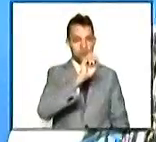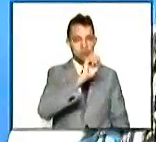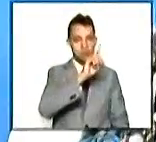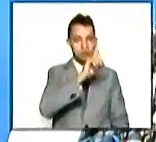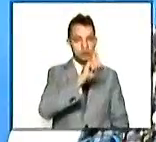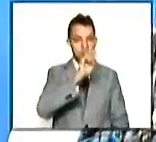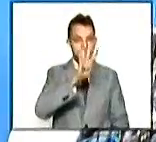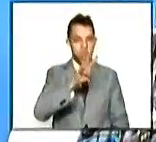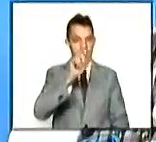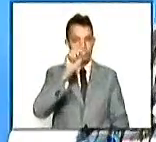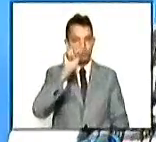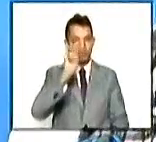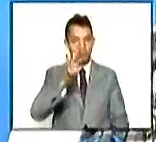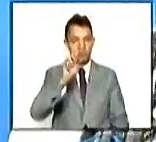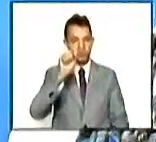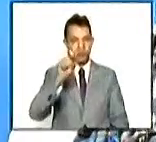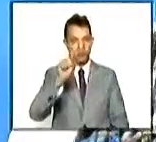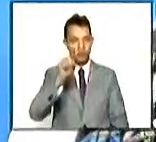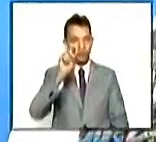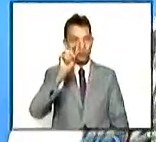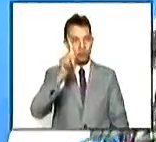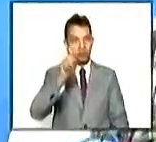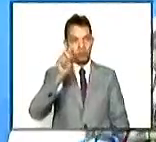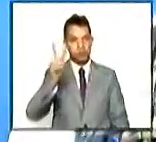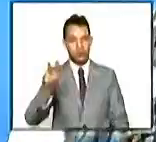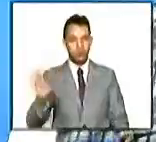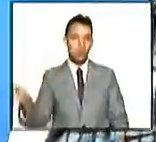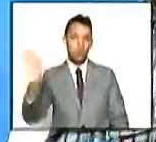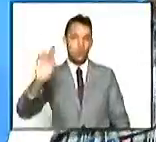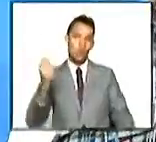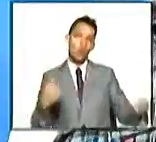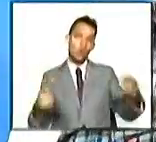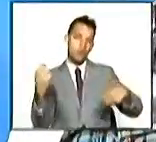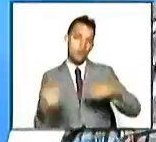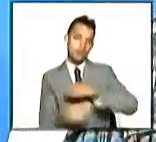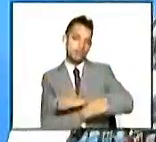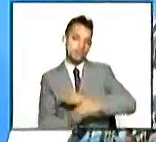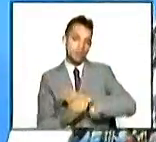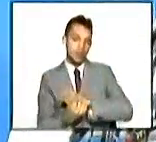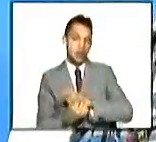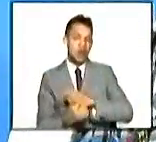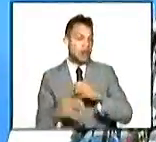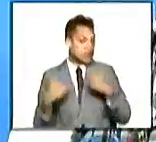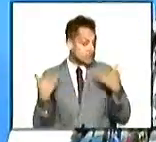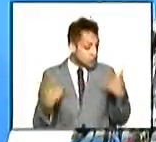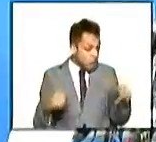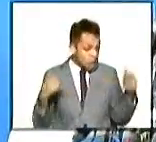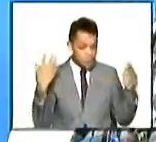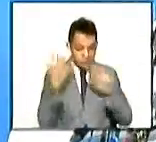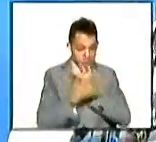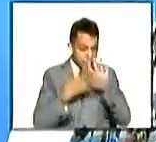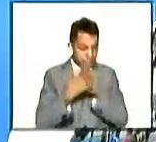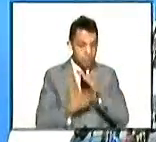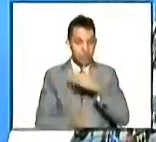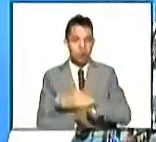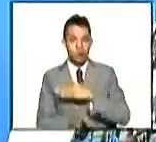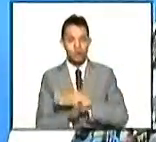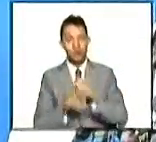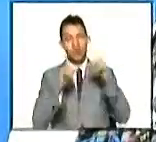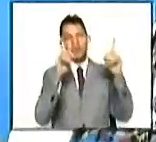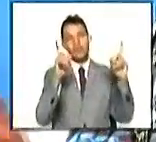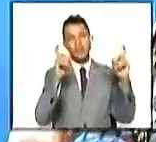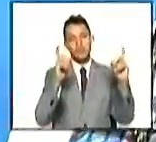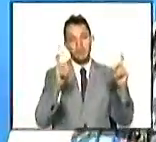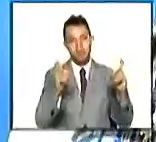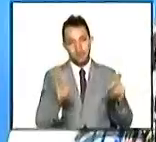64-311-42, Bucaramanga, Nueces y Semillas. Pero vamos a hacer una cosa, comerciales, y después de este paréntesis importante, regresamos con lo que nos queda del